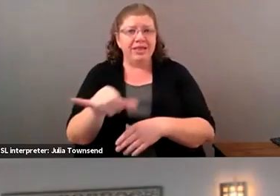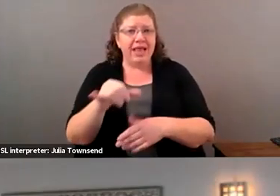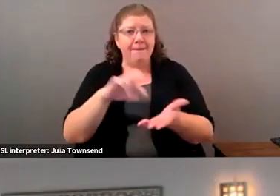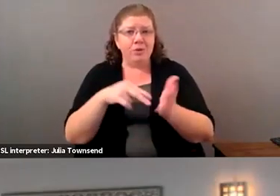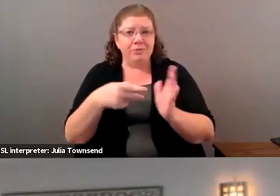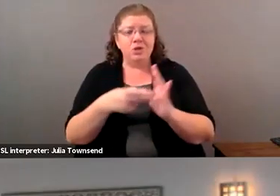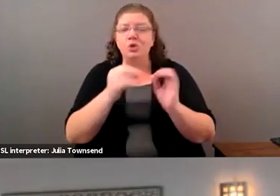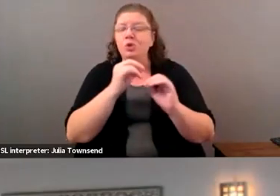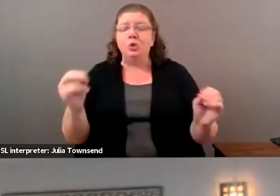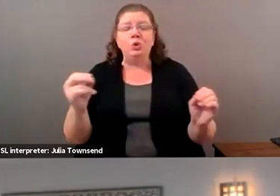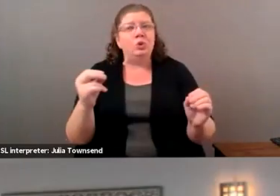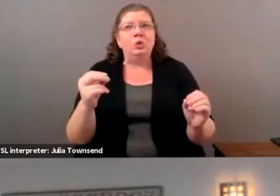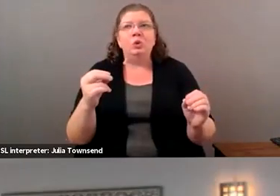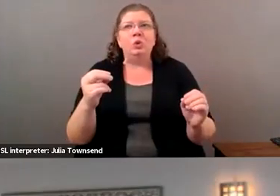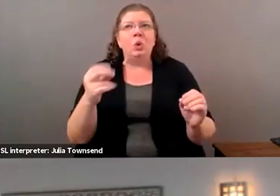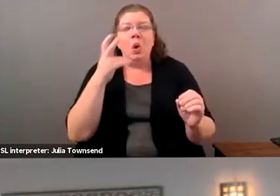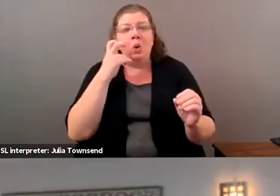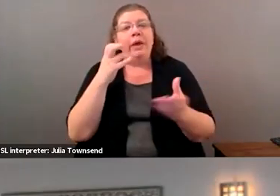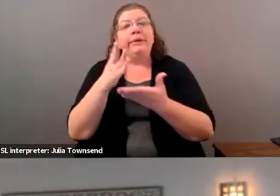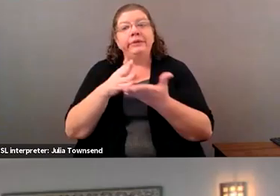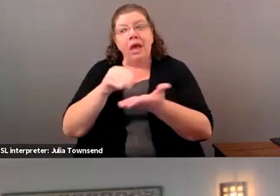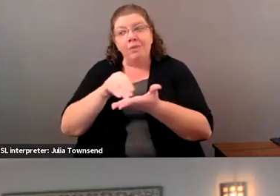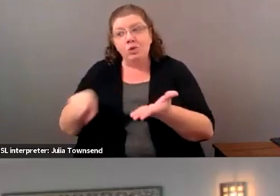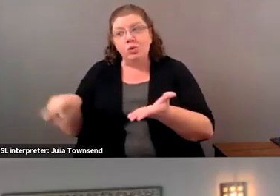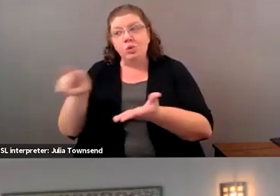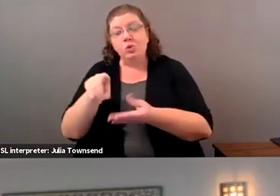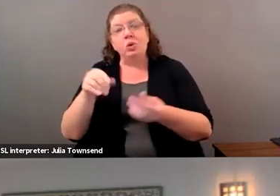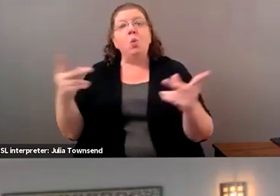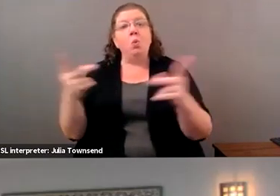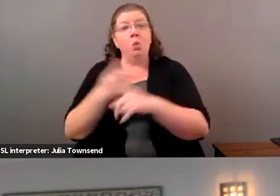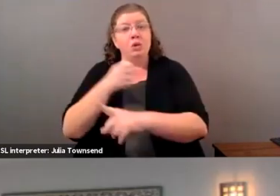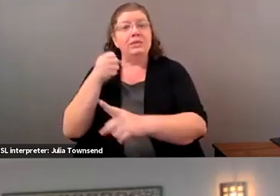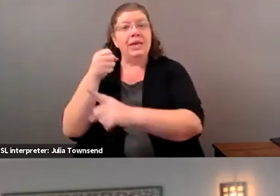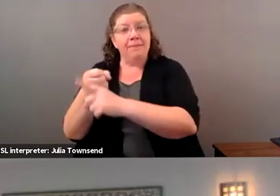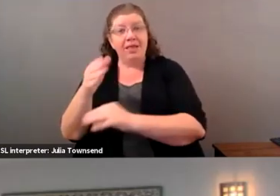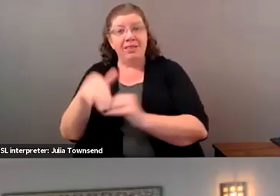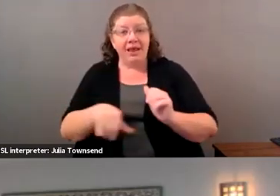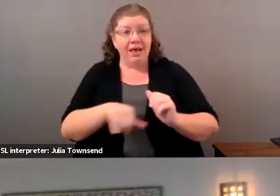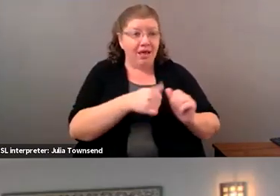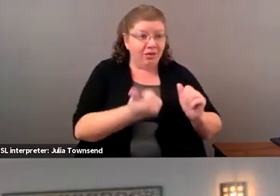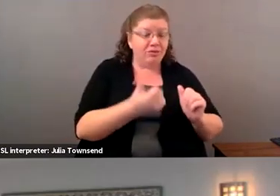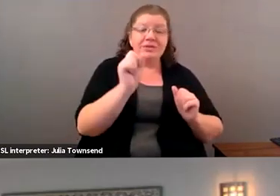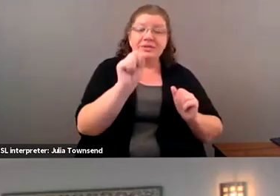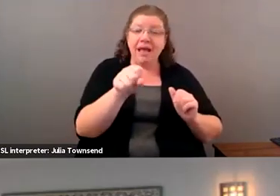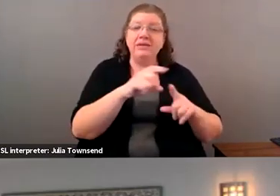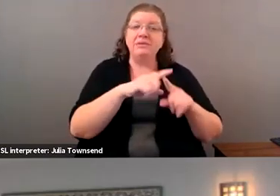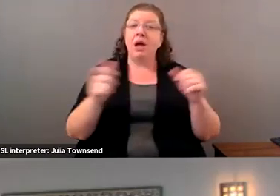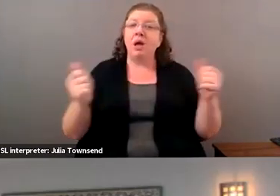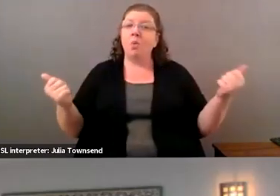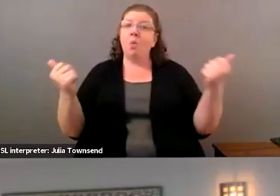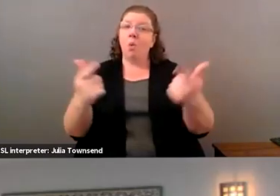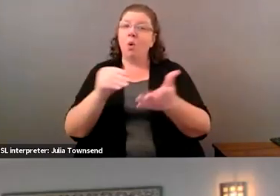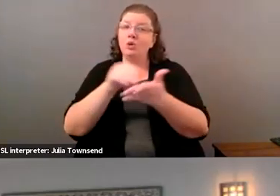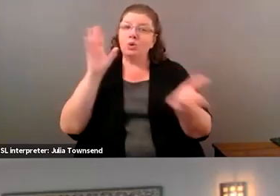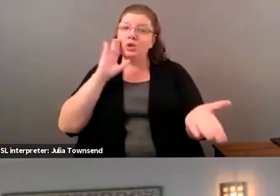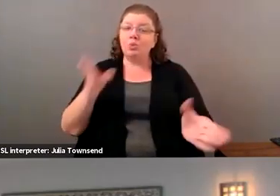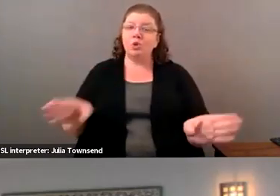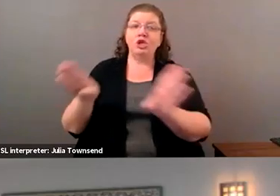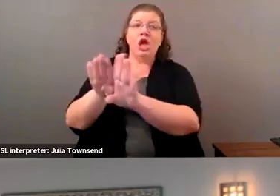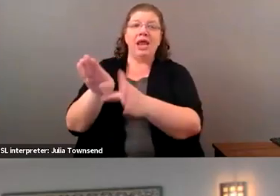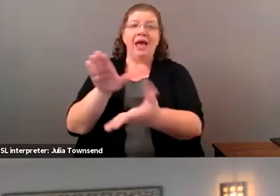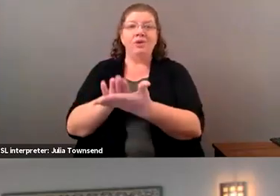no hay preguntas de que los estudiantes sean resultarán más afectados que otros sin embargo todos los estudiantes estuvieron